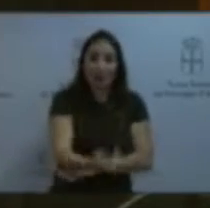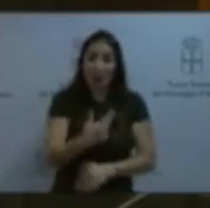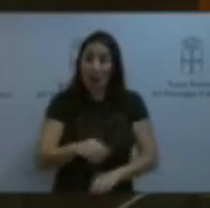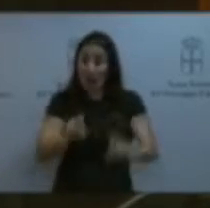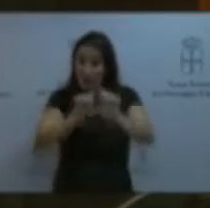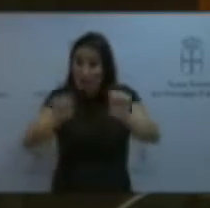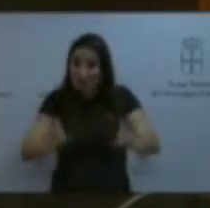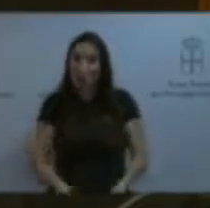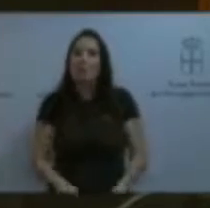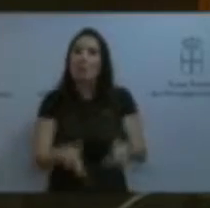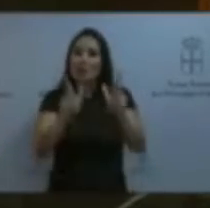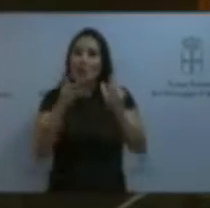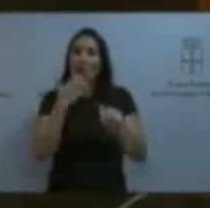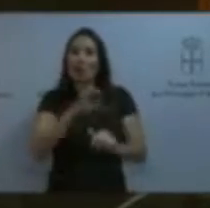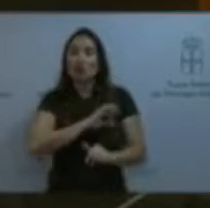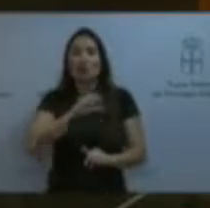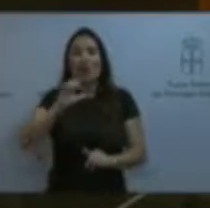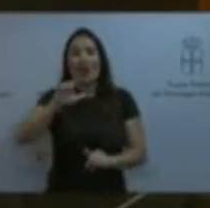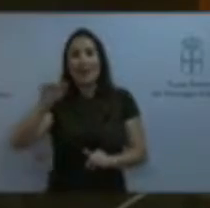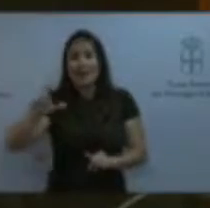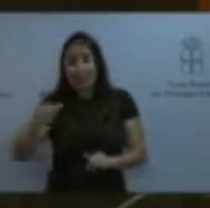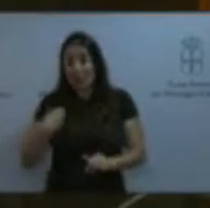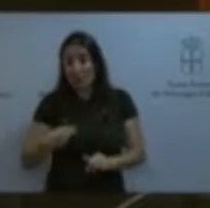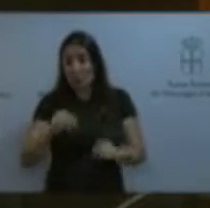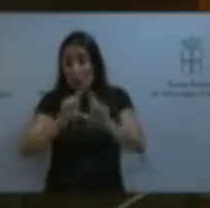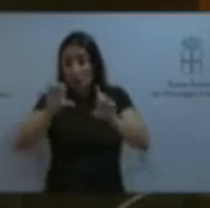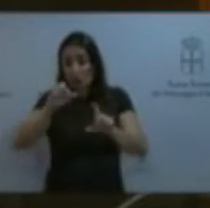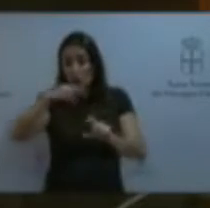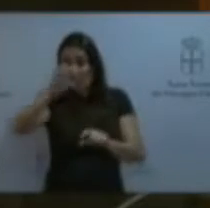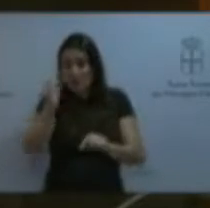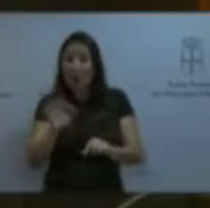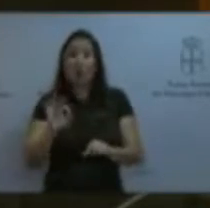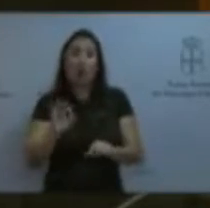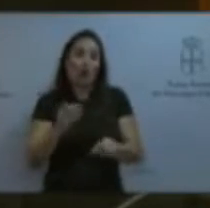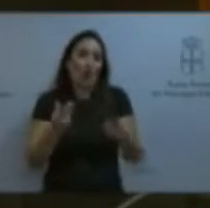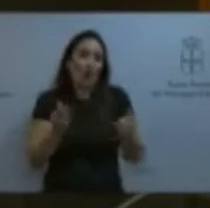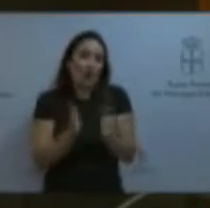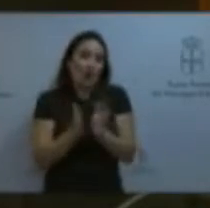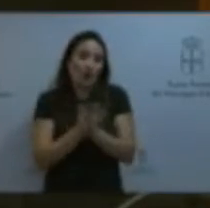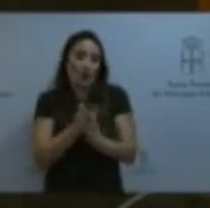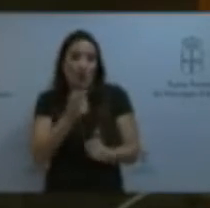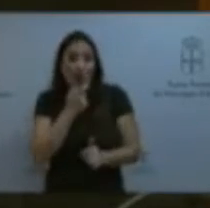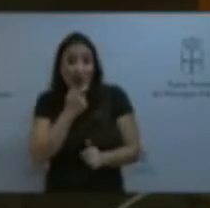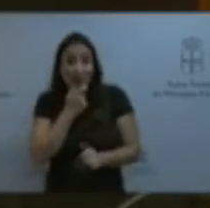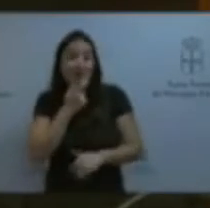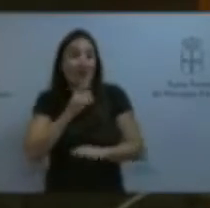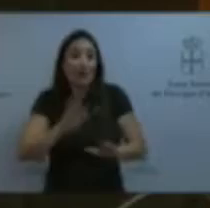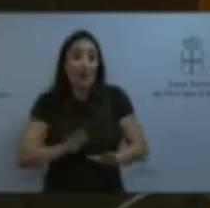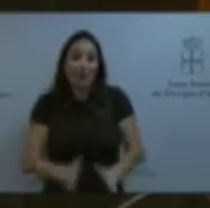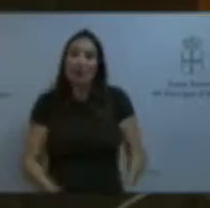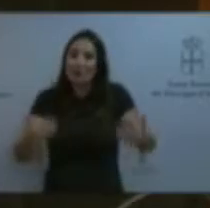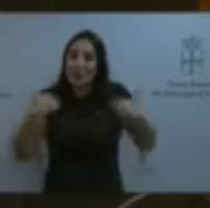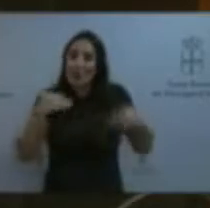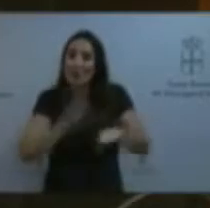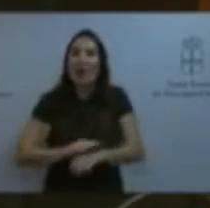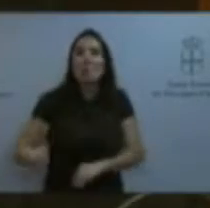donde estaba el señor Cayal, por ejemplo, el de Sogepsa, o el director de urbanismo, íntimo de Areces, no tenía competencias para aprobar lo que aprobó.